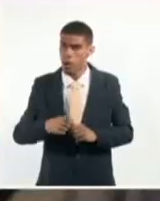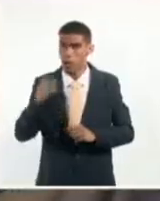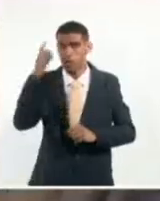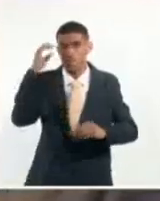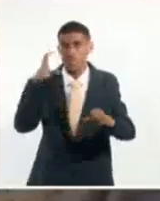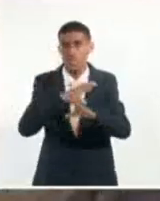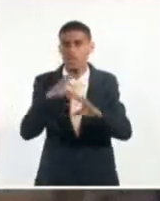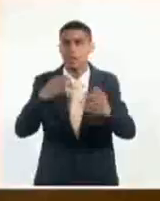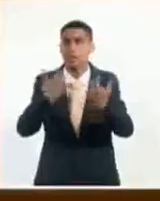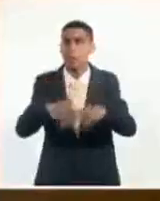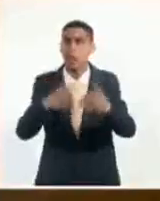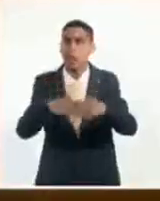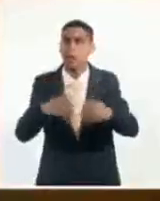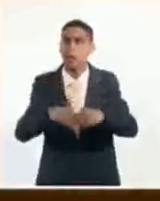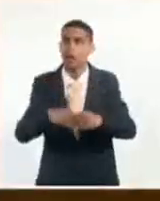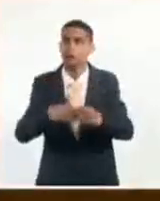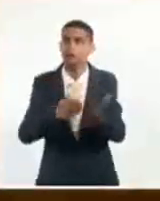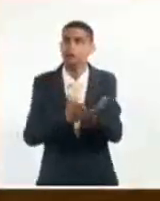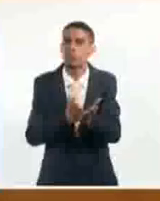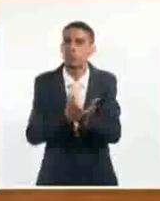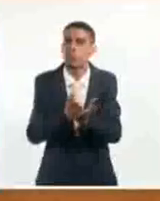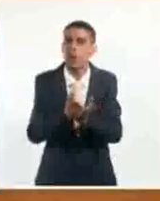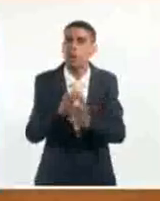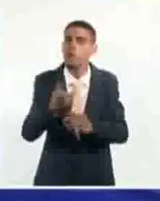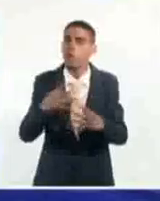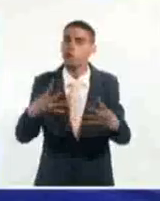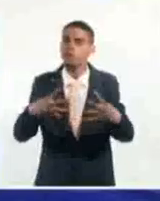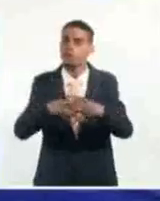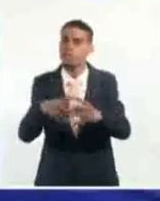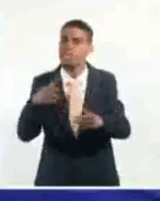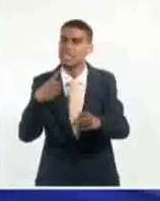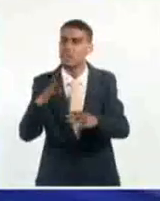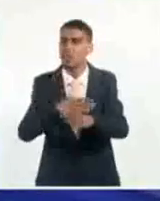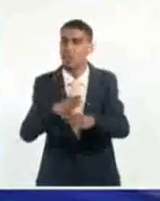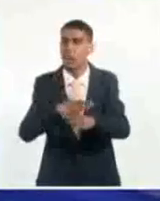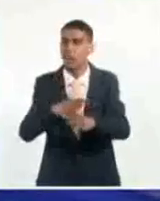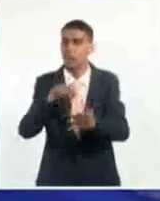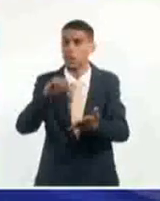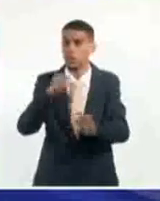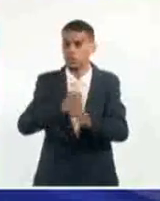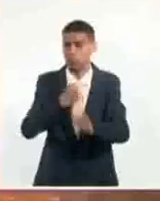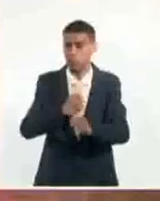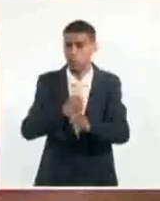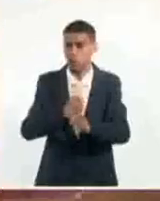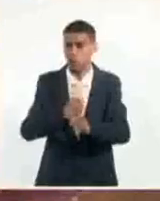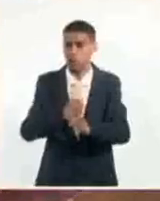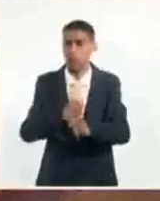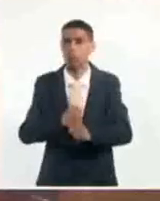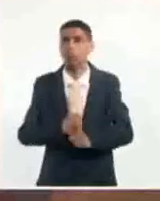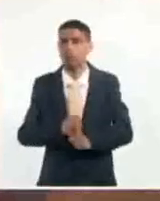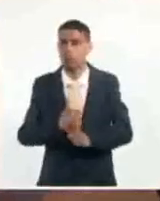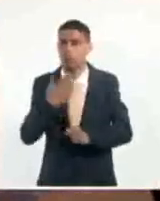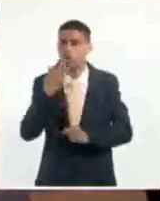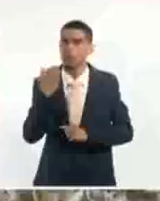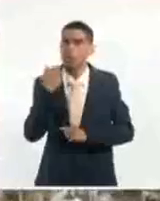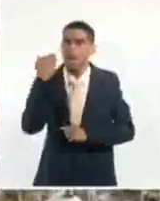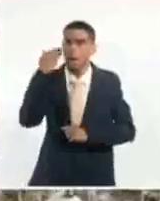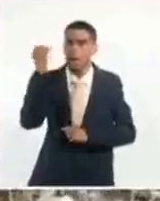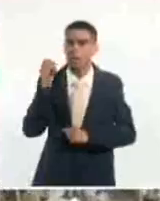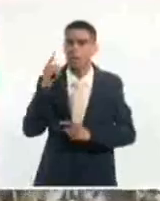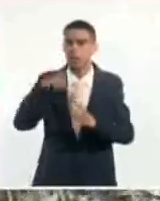producción, un camino que se amplía también a otros sectores que buscan integrar de manera más eficaz sus capacidades